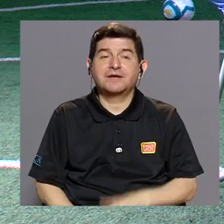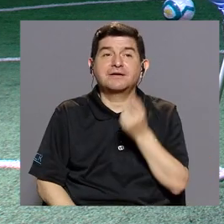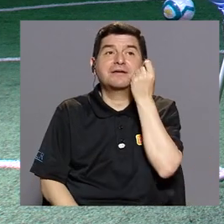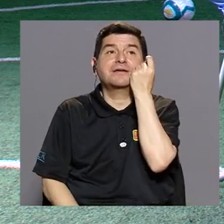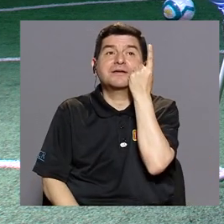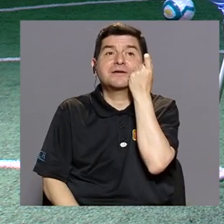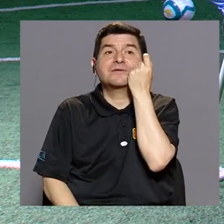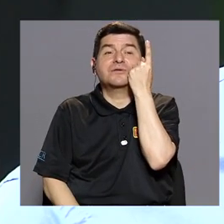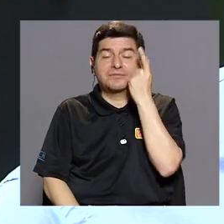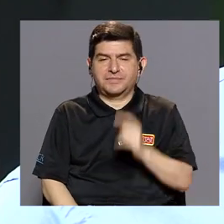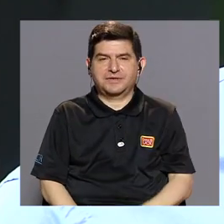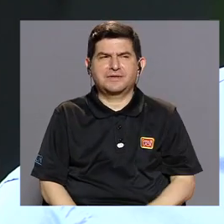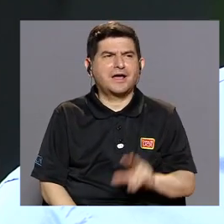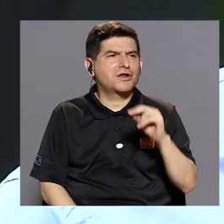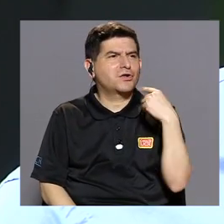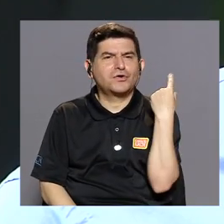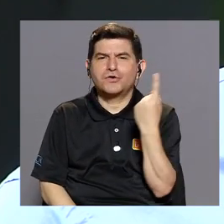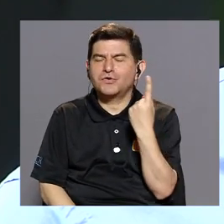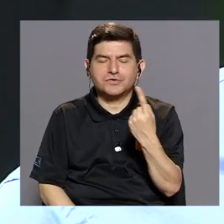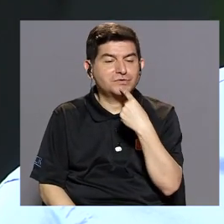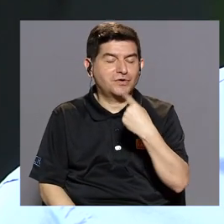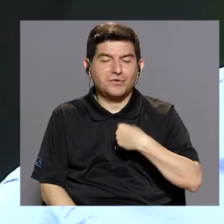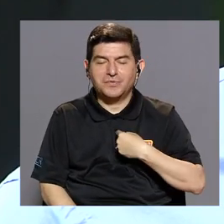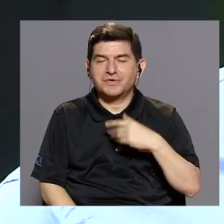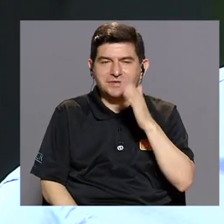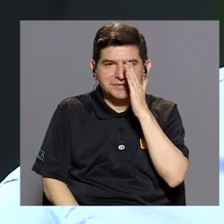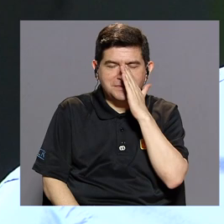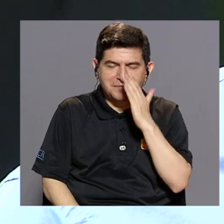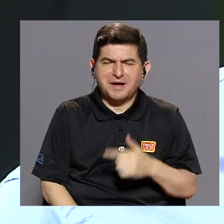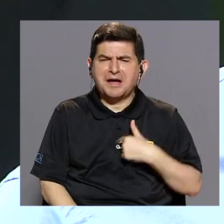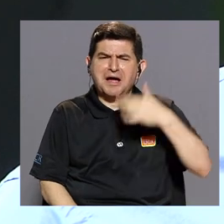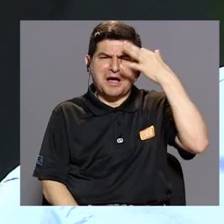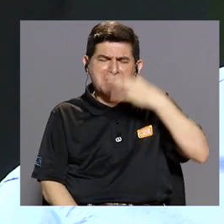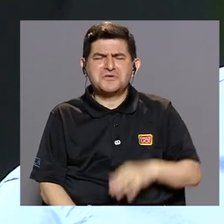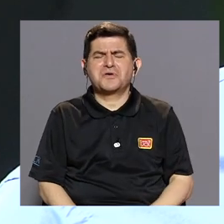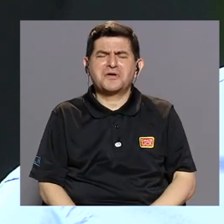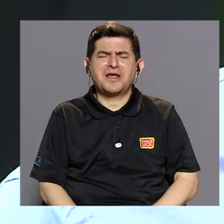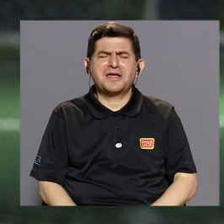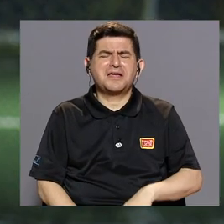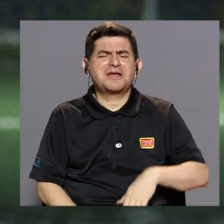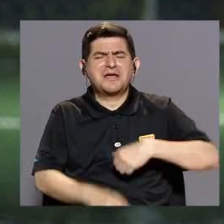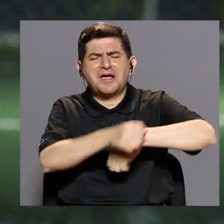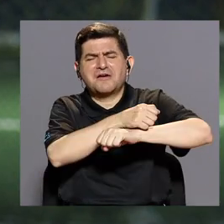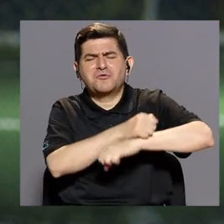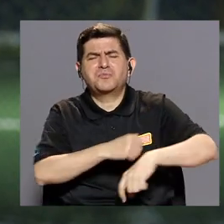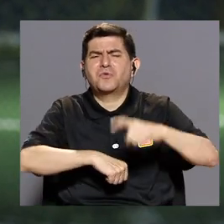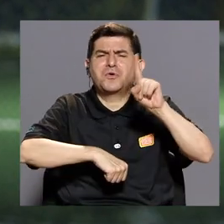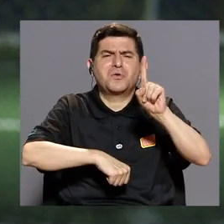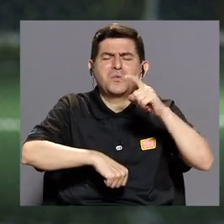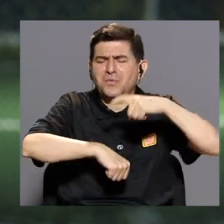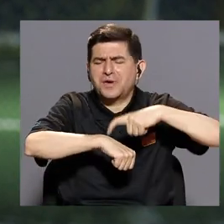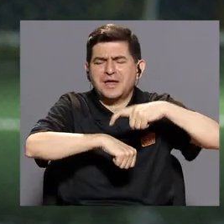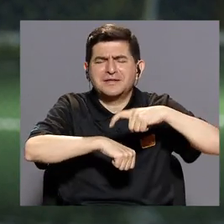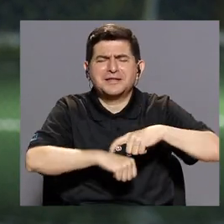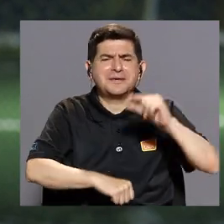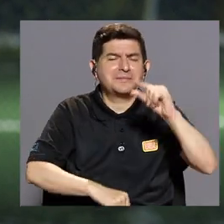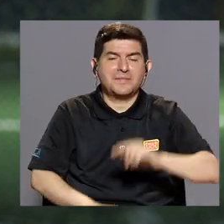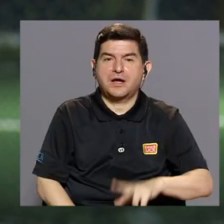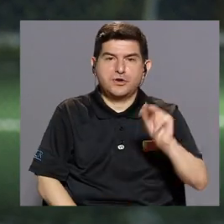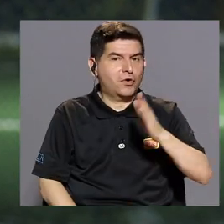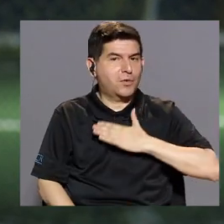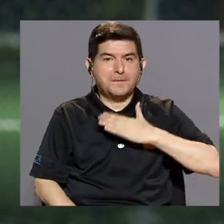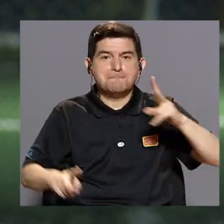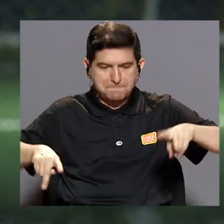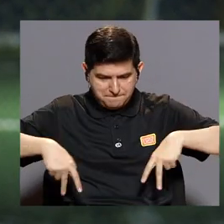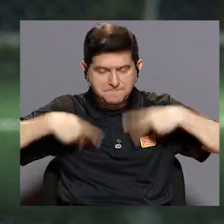empecé a entender que no era solo, como dice mi mamá, ¿verdad? Yo creí que el fútbol era una etapa y que era un vacilón. Y no, y se convirtió en mi vida,